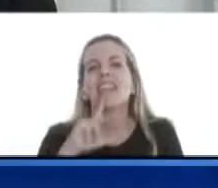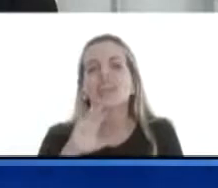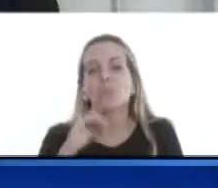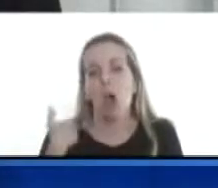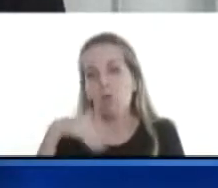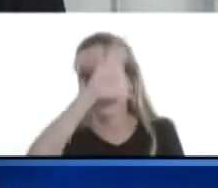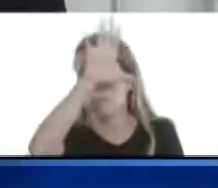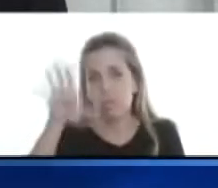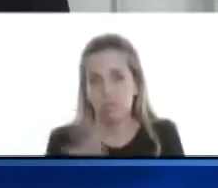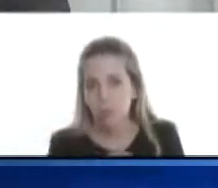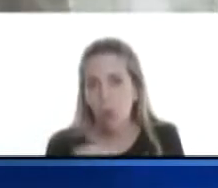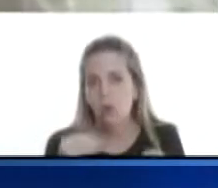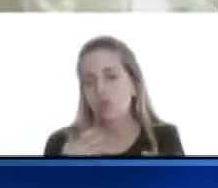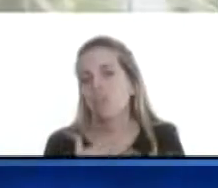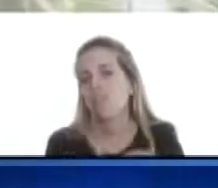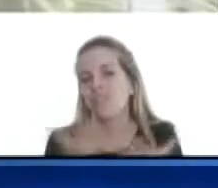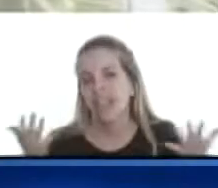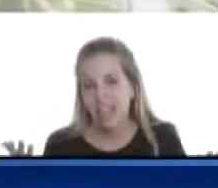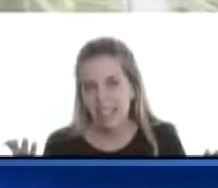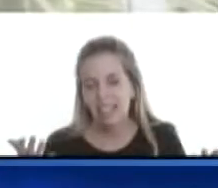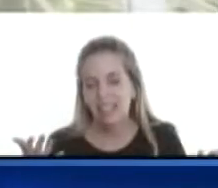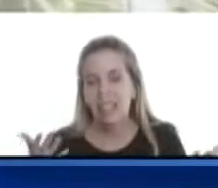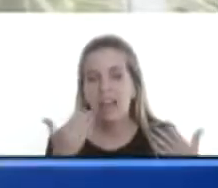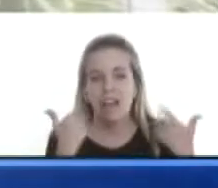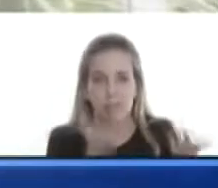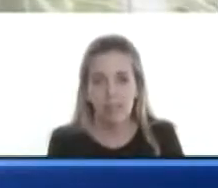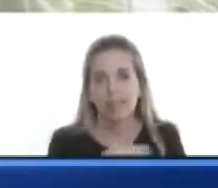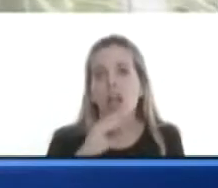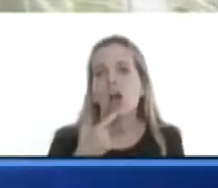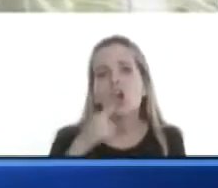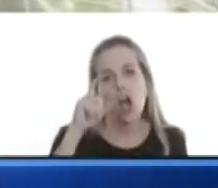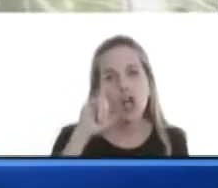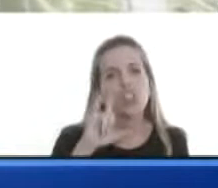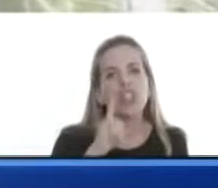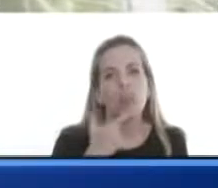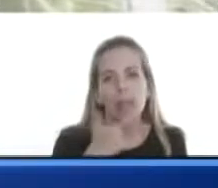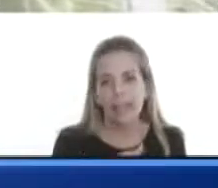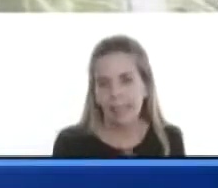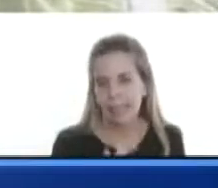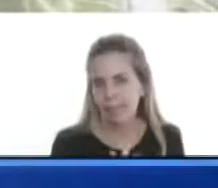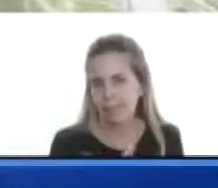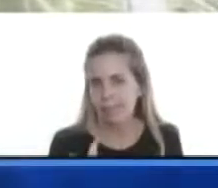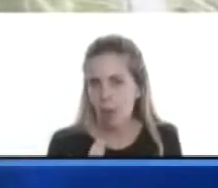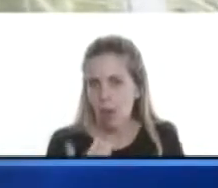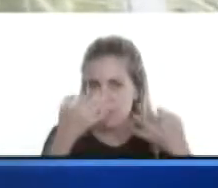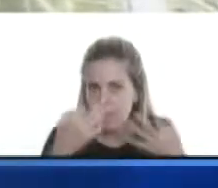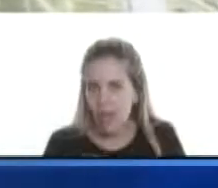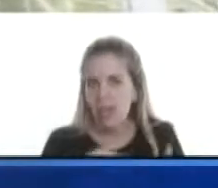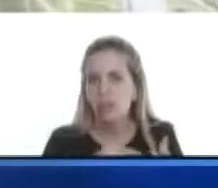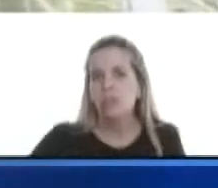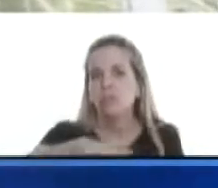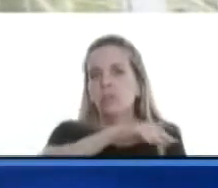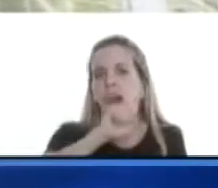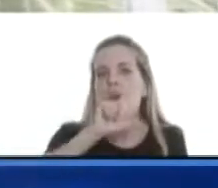Así que feliz, muy feliz, José Luis, de que podamos allá en Colón